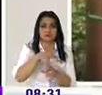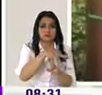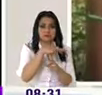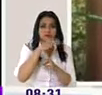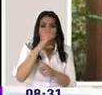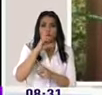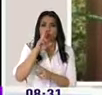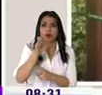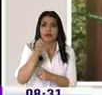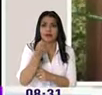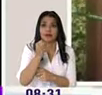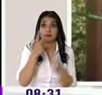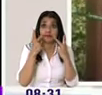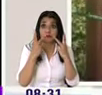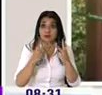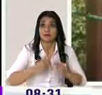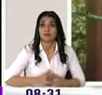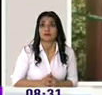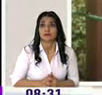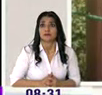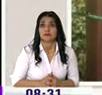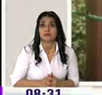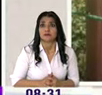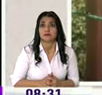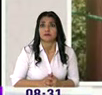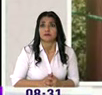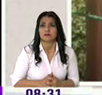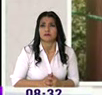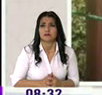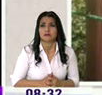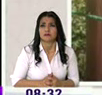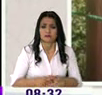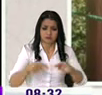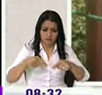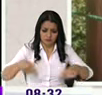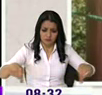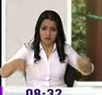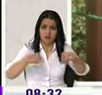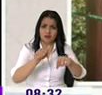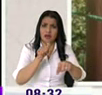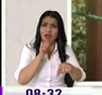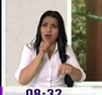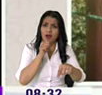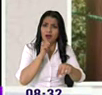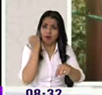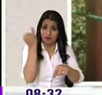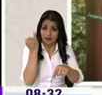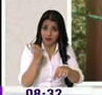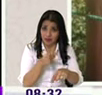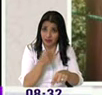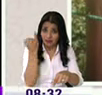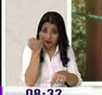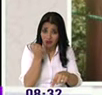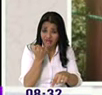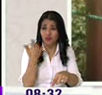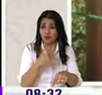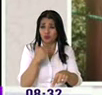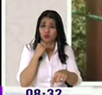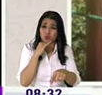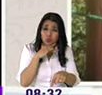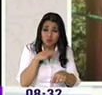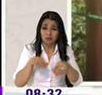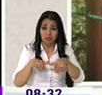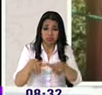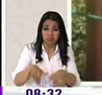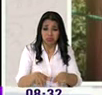vean el estanque, qué horror. Verde, verde, verde, pero no verde de alegría, sino que verde, lamentablemente, de